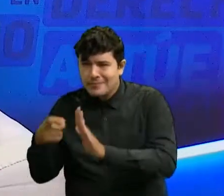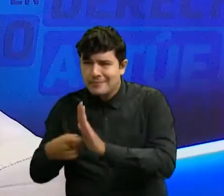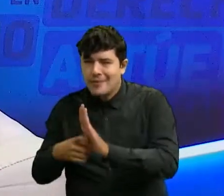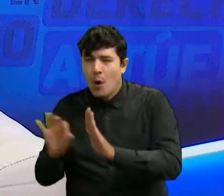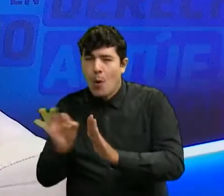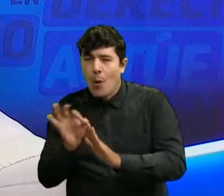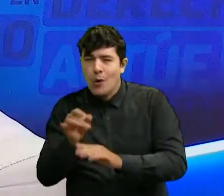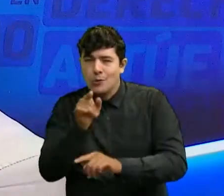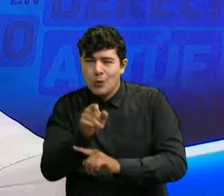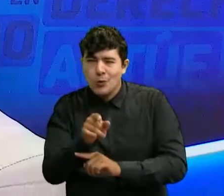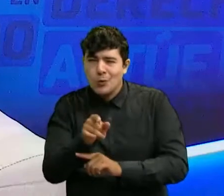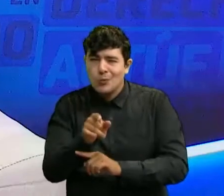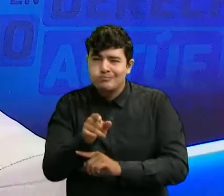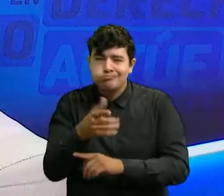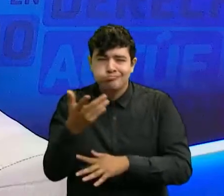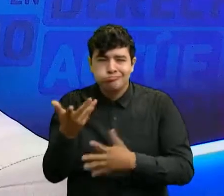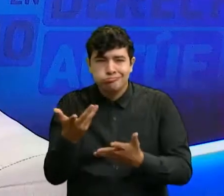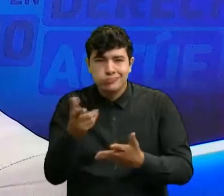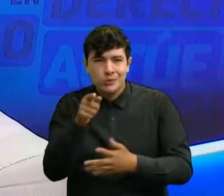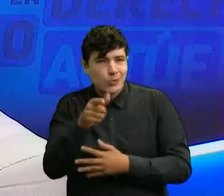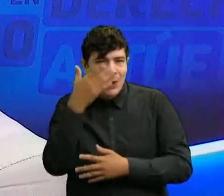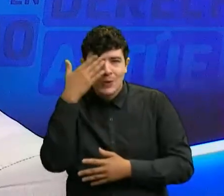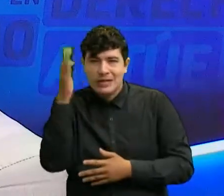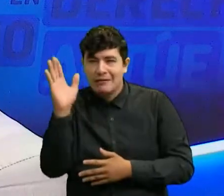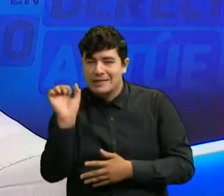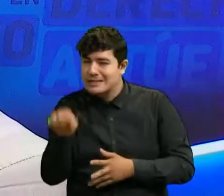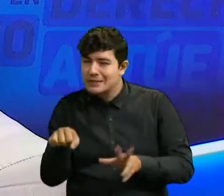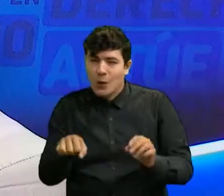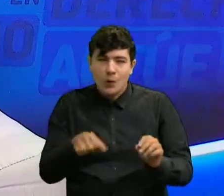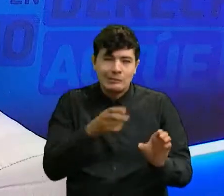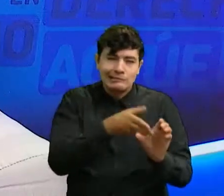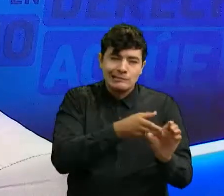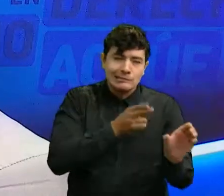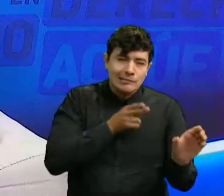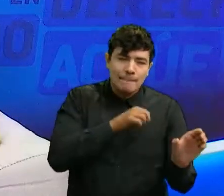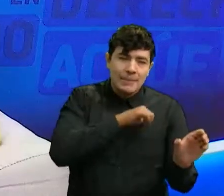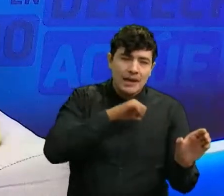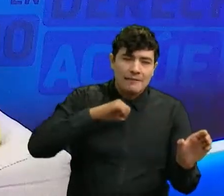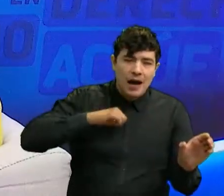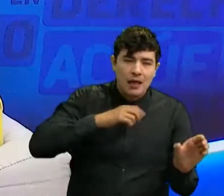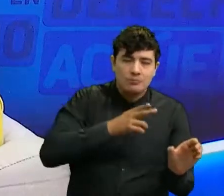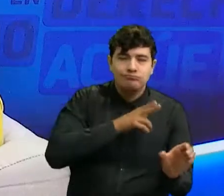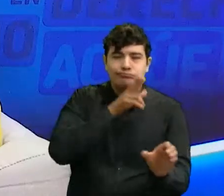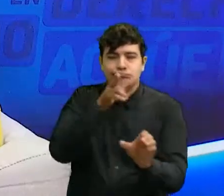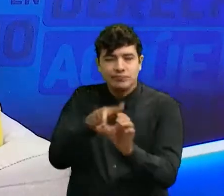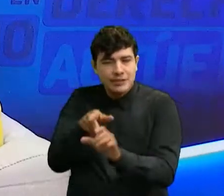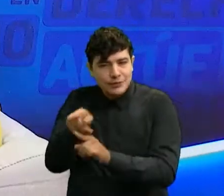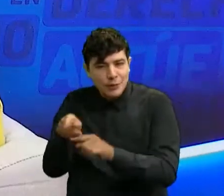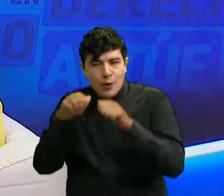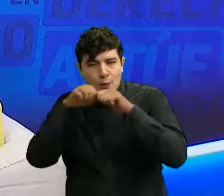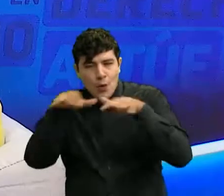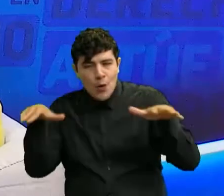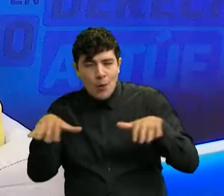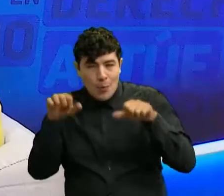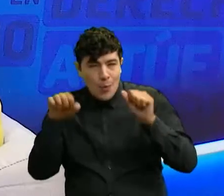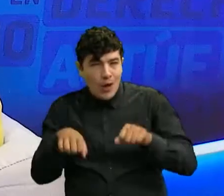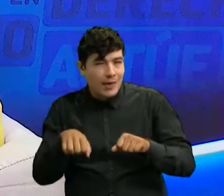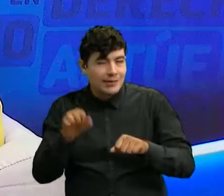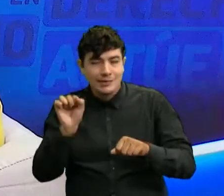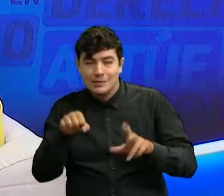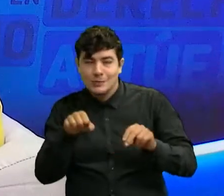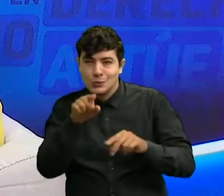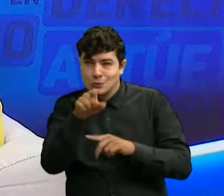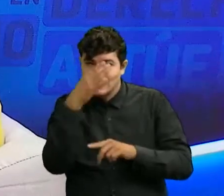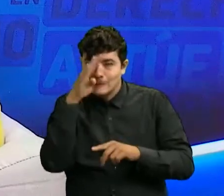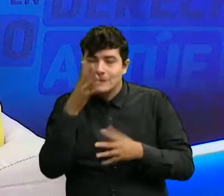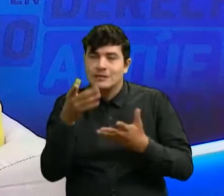si ya sabe si puede pasarse de un fondo de pensiones privado a Colpensiones, pero si son muchas más las dudas que usted tiene, no dude